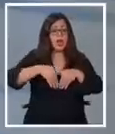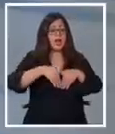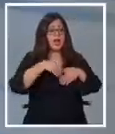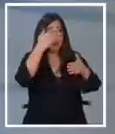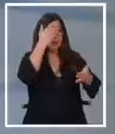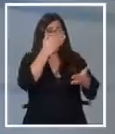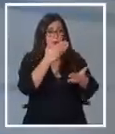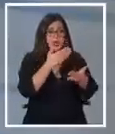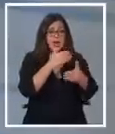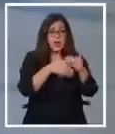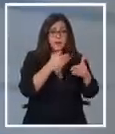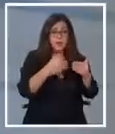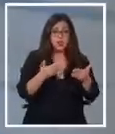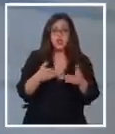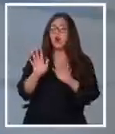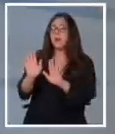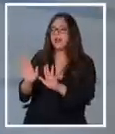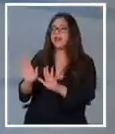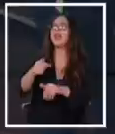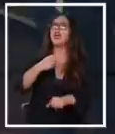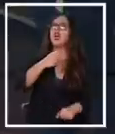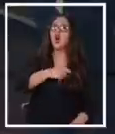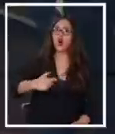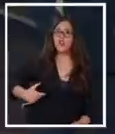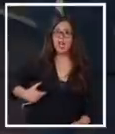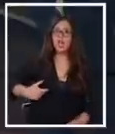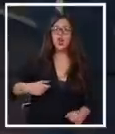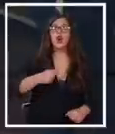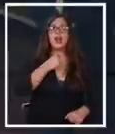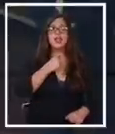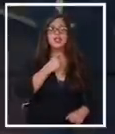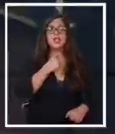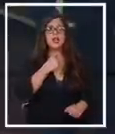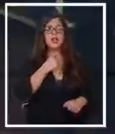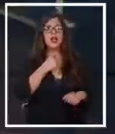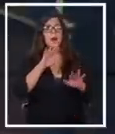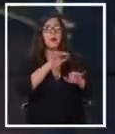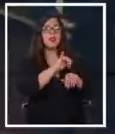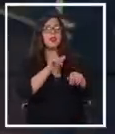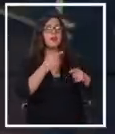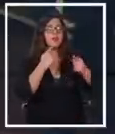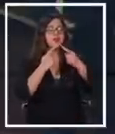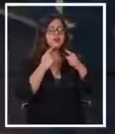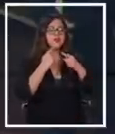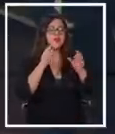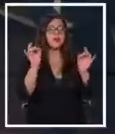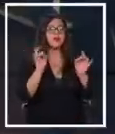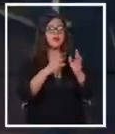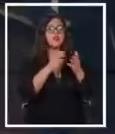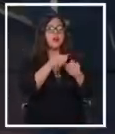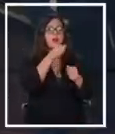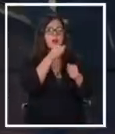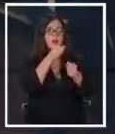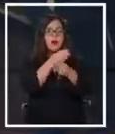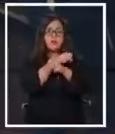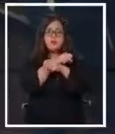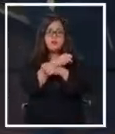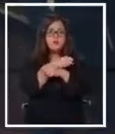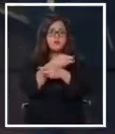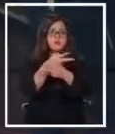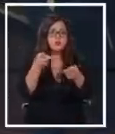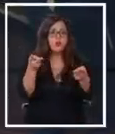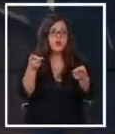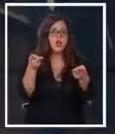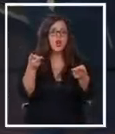garantizar que mira y van a sacar una cuña que después va a ser titular en todos los medios y vamos a empezar a discutir toda la